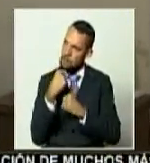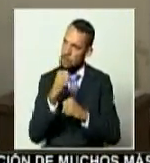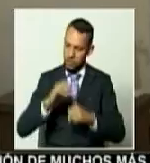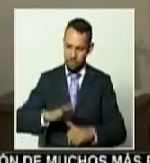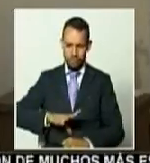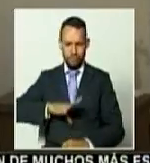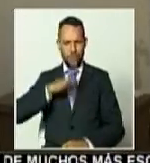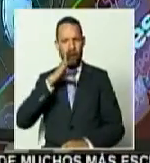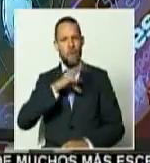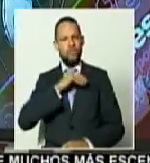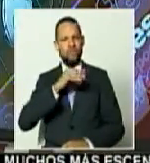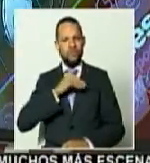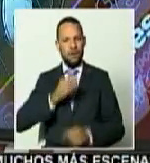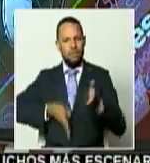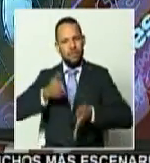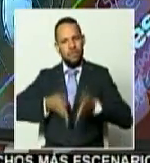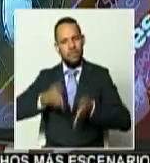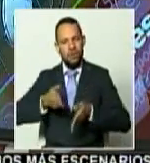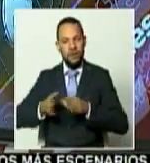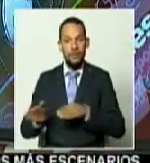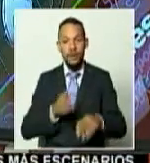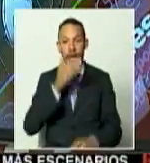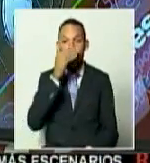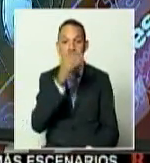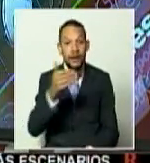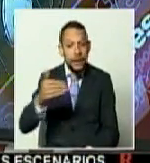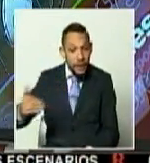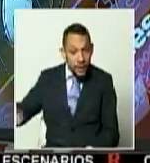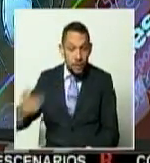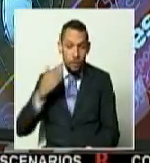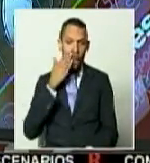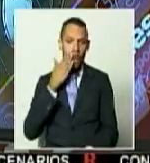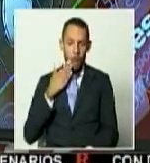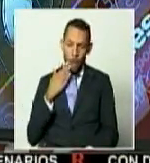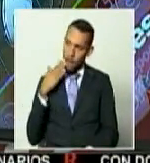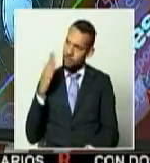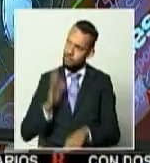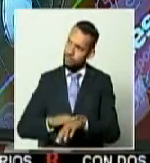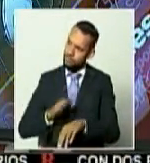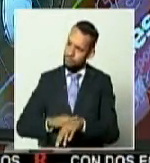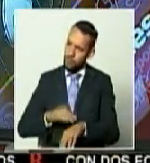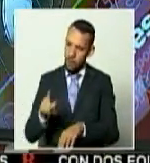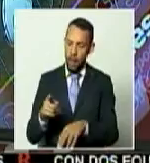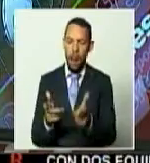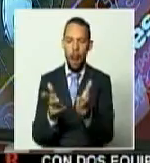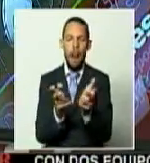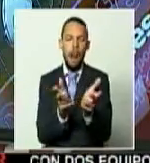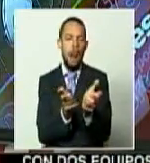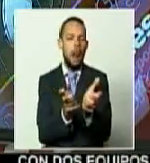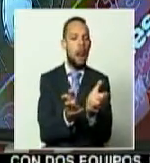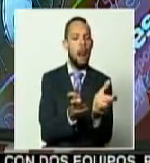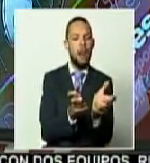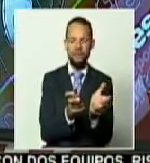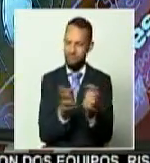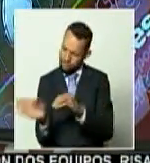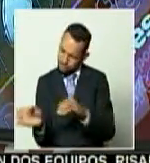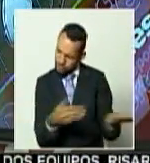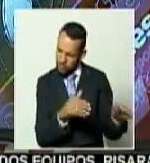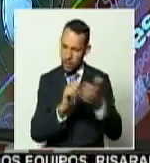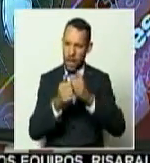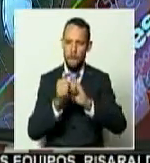orgullo. Niños, jóvenes, adultos, todavía están a tiempo de dejar las consolas a un lado y salir a hacer